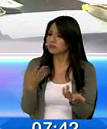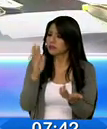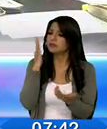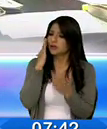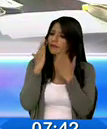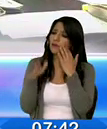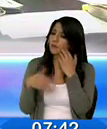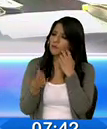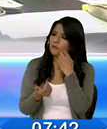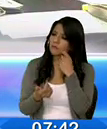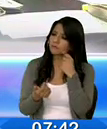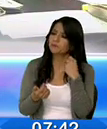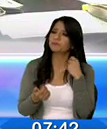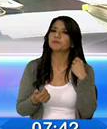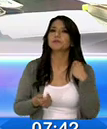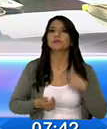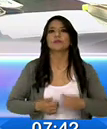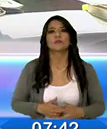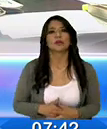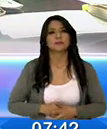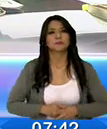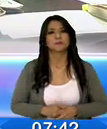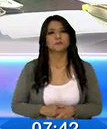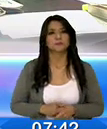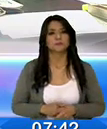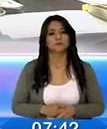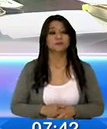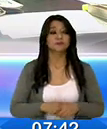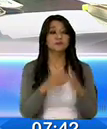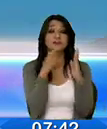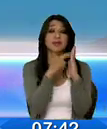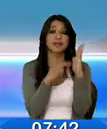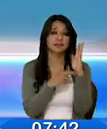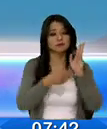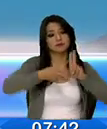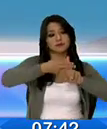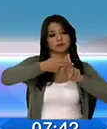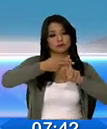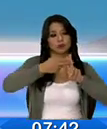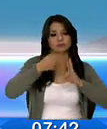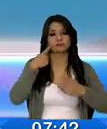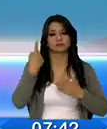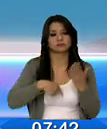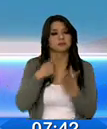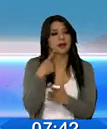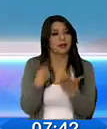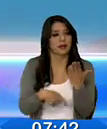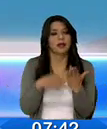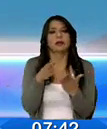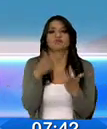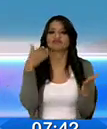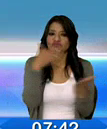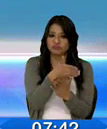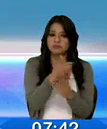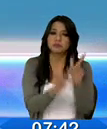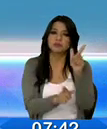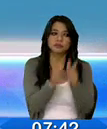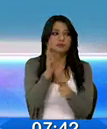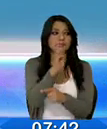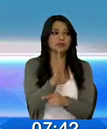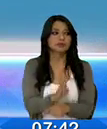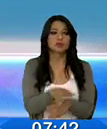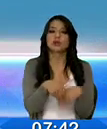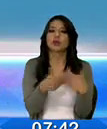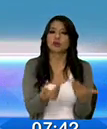identificados? Bueno, definitivamente hay algo. Este registro busca conocer y contar a los ciudadanos venezolanos